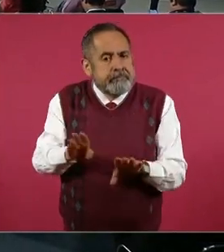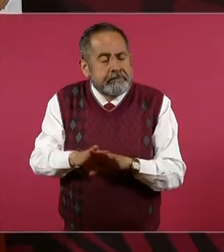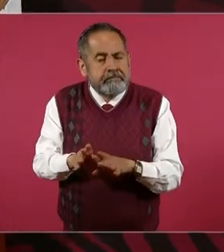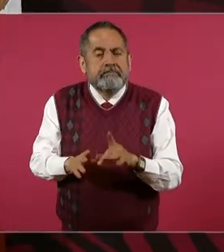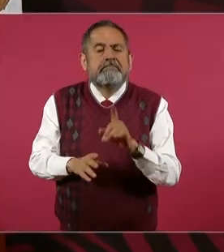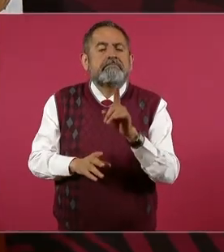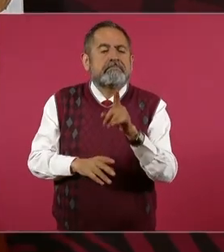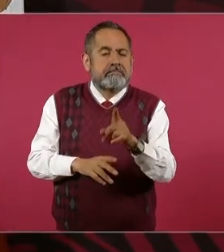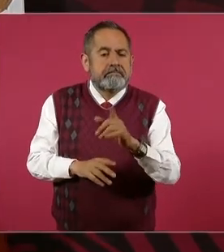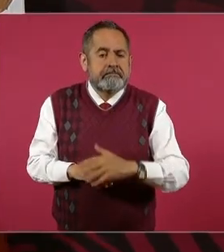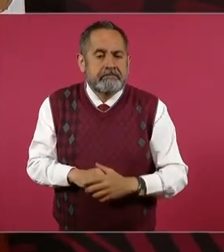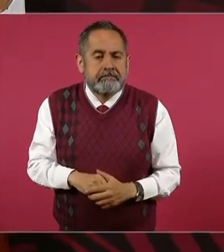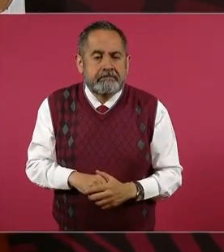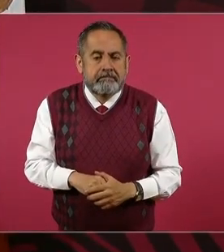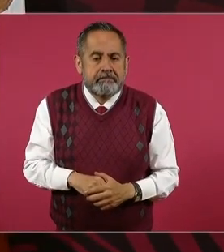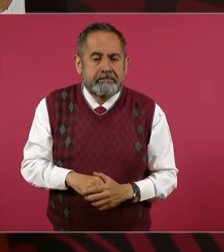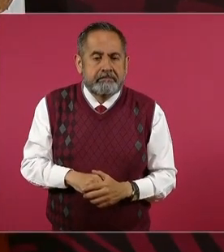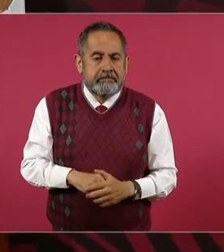que